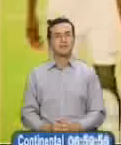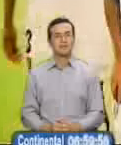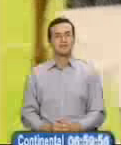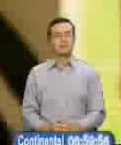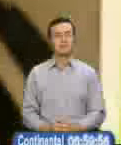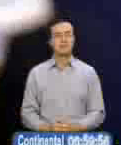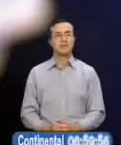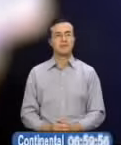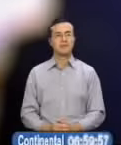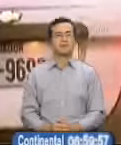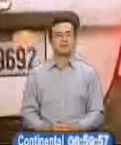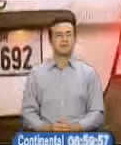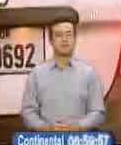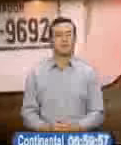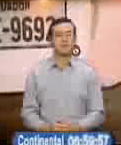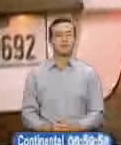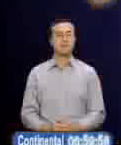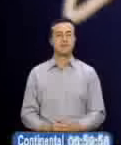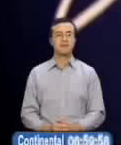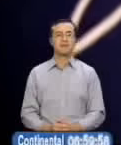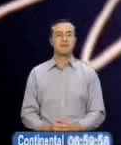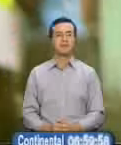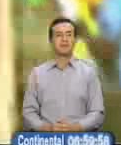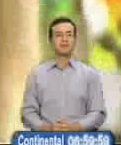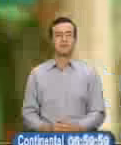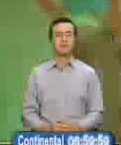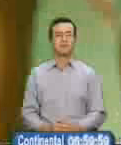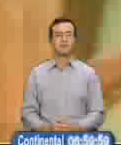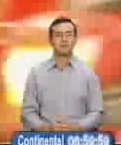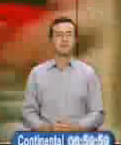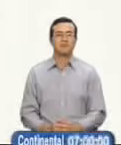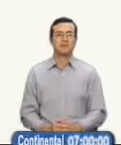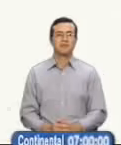Activamente Boca se queda para acá, no me van a enfermar.